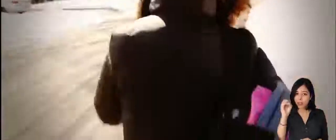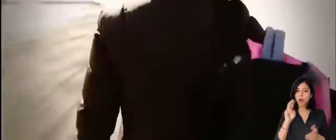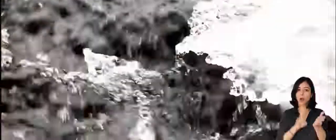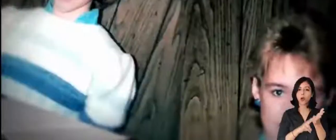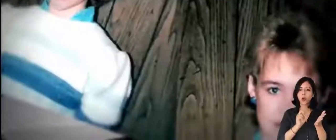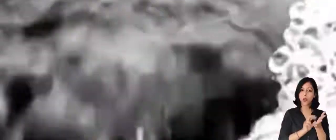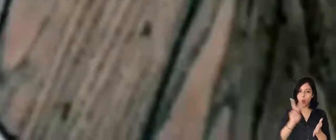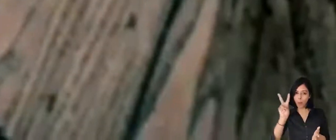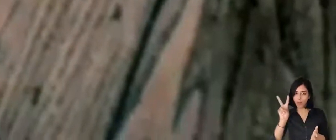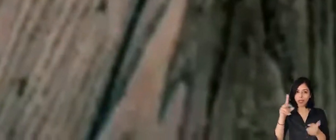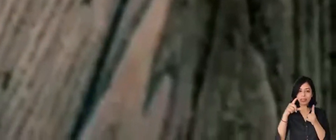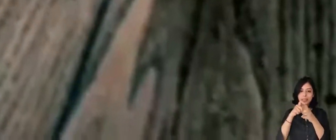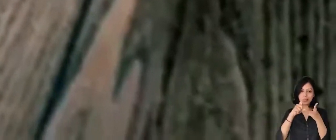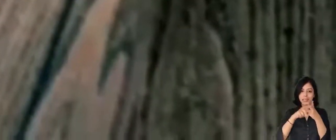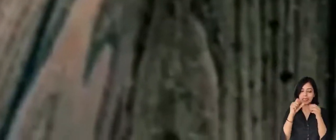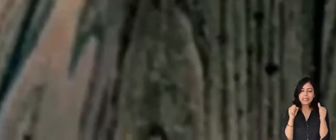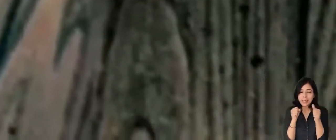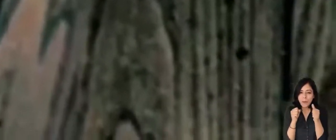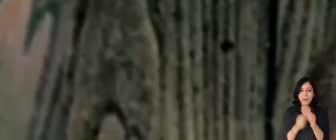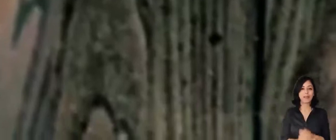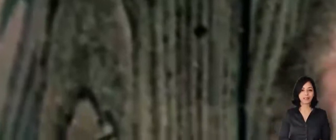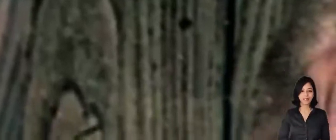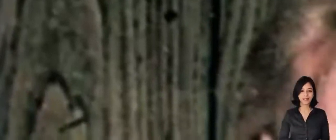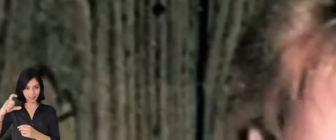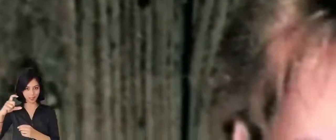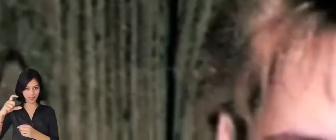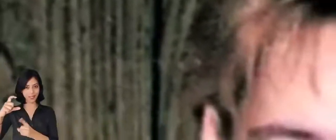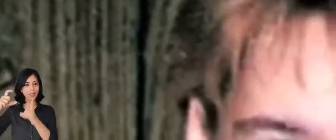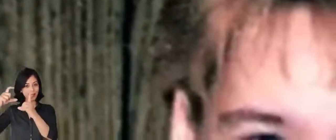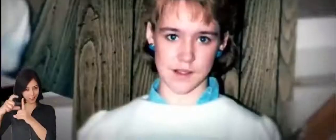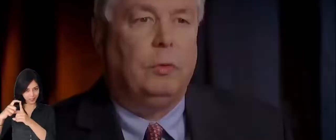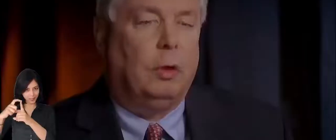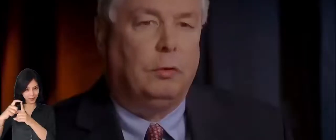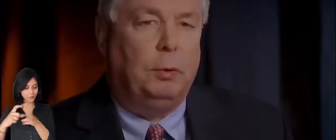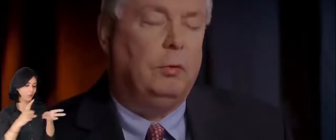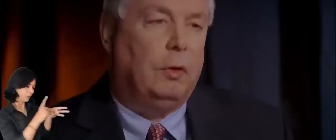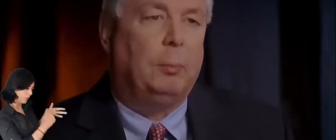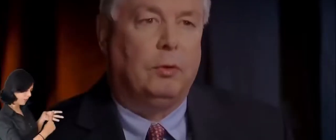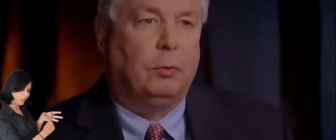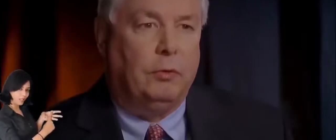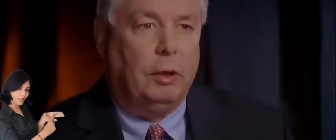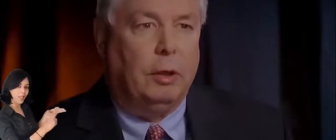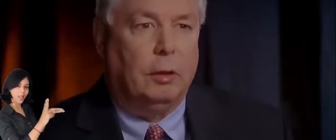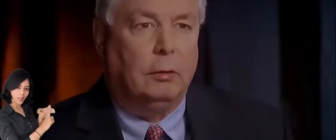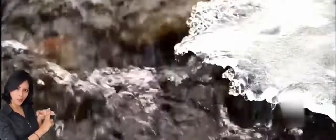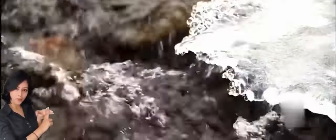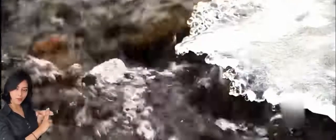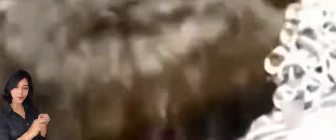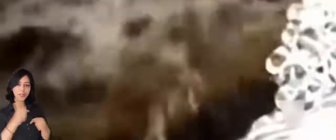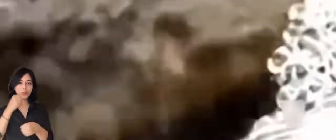La descripción general de la víctima, el marco temporal, el lugar, todas las piezas del rompecabezas